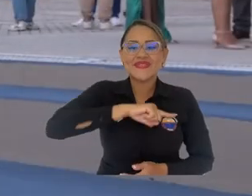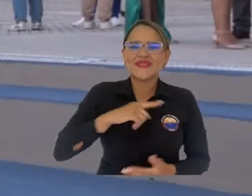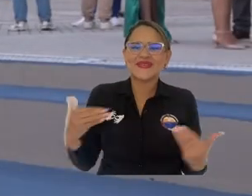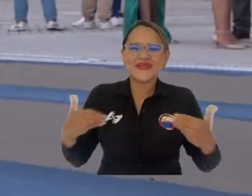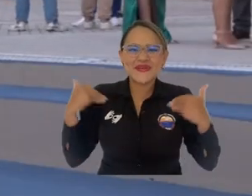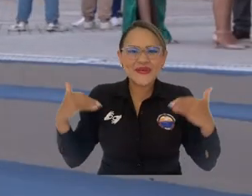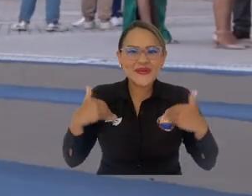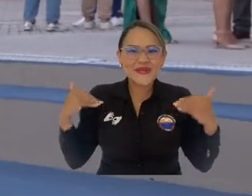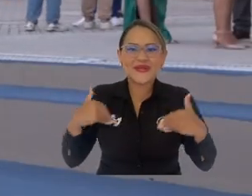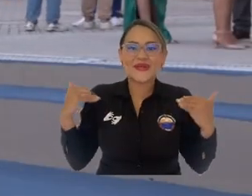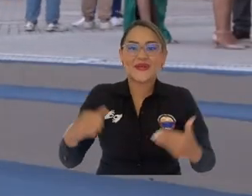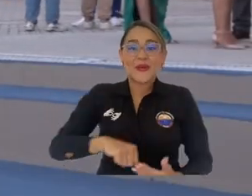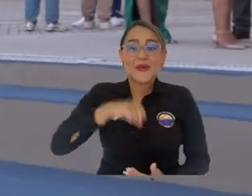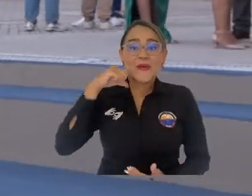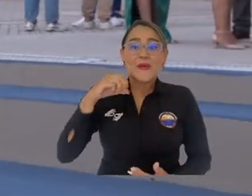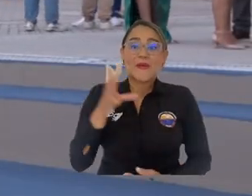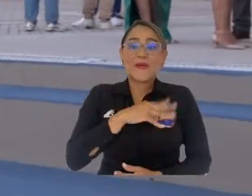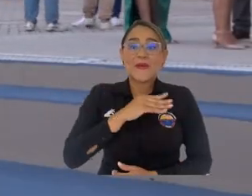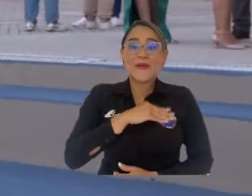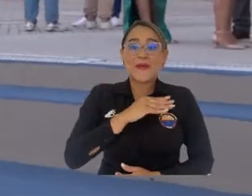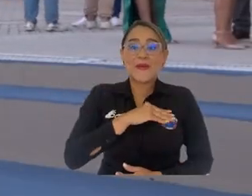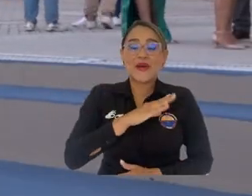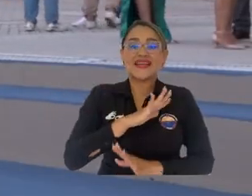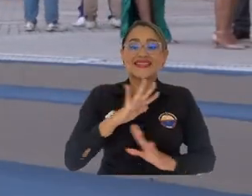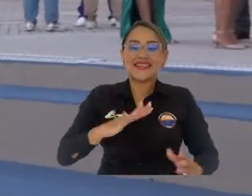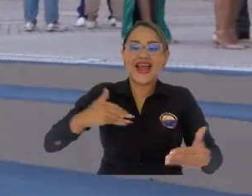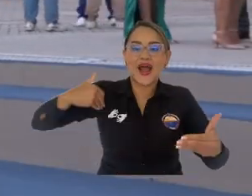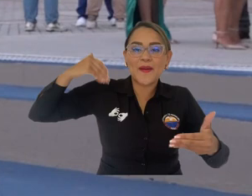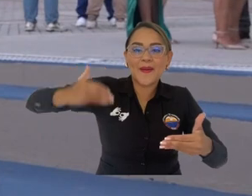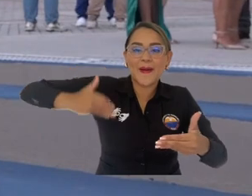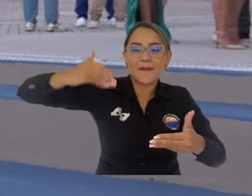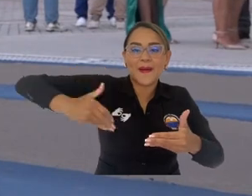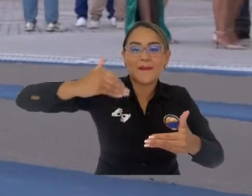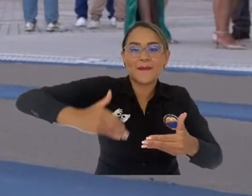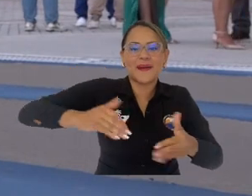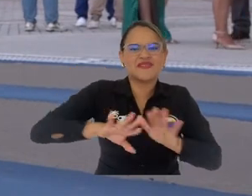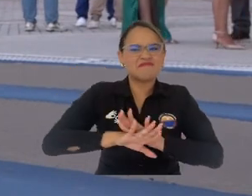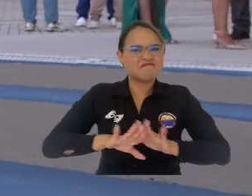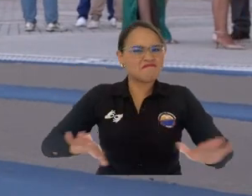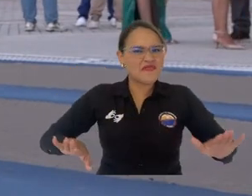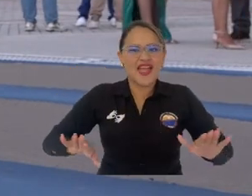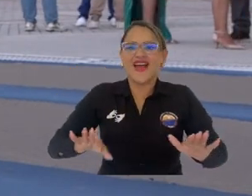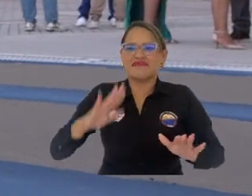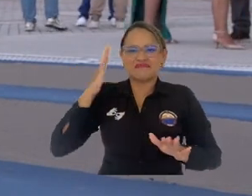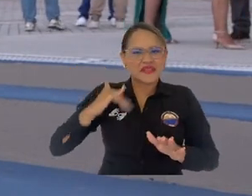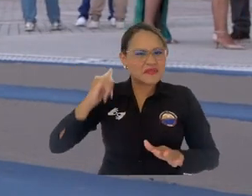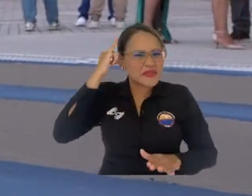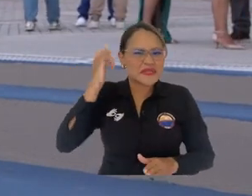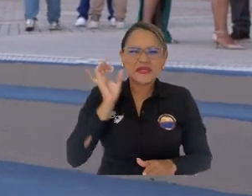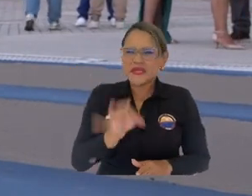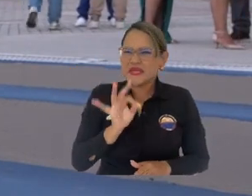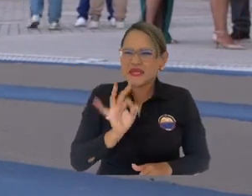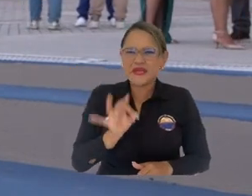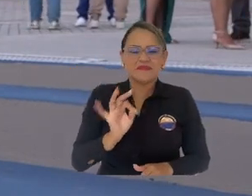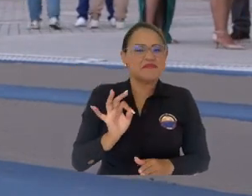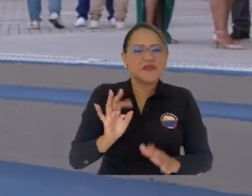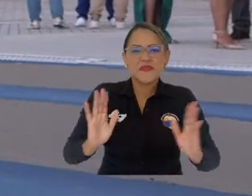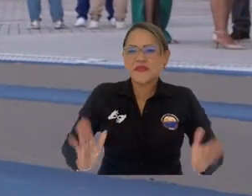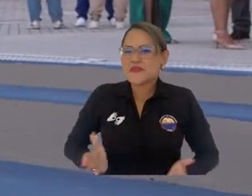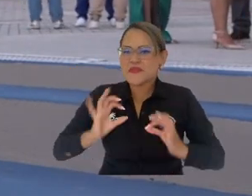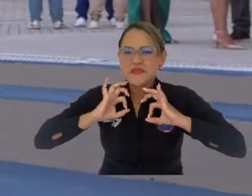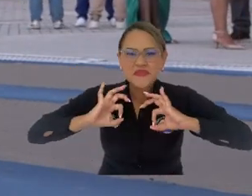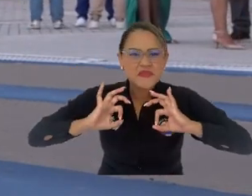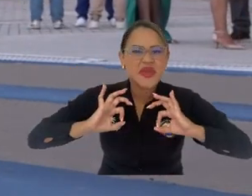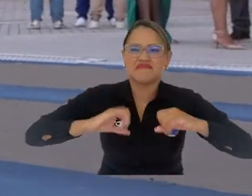Nosotros estamos súper contentos, orgullosos de que en su trayectoria académica hayan dado lo mejor cada